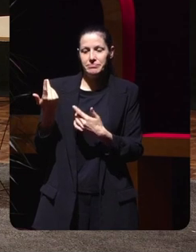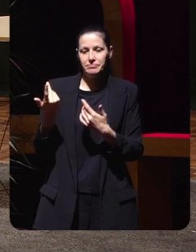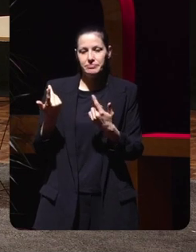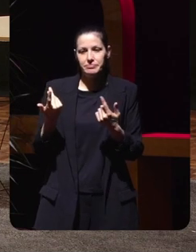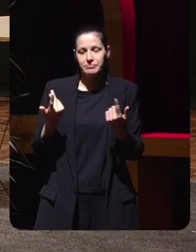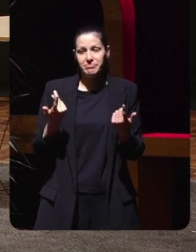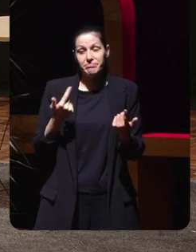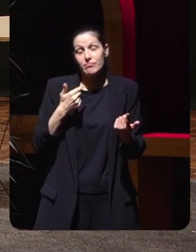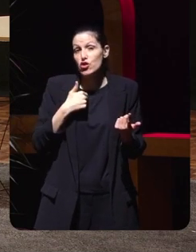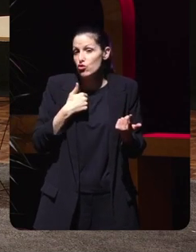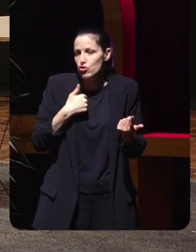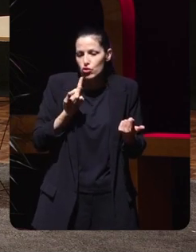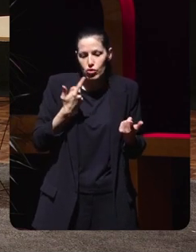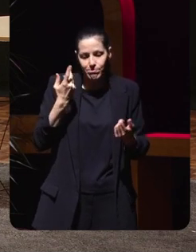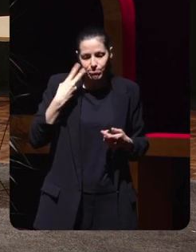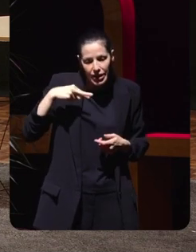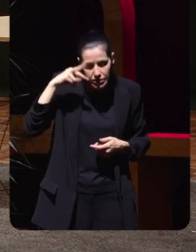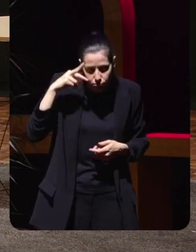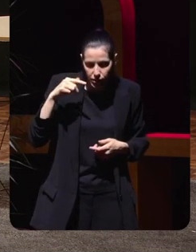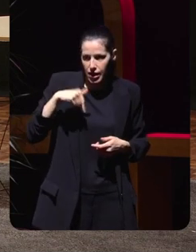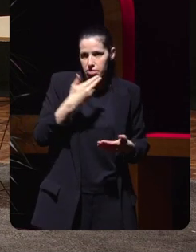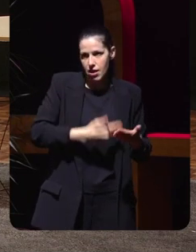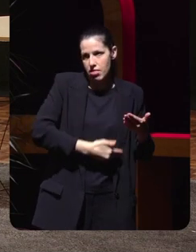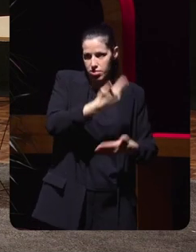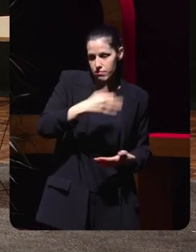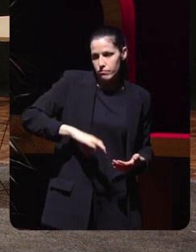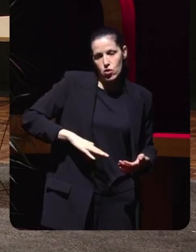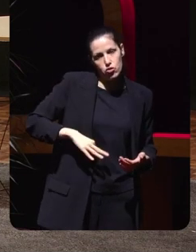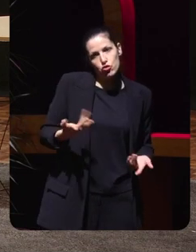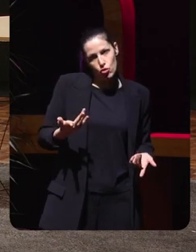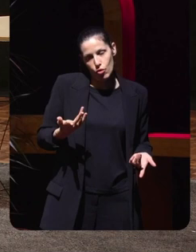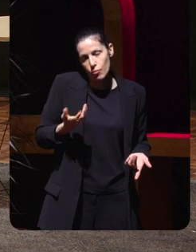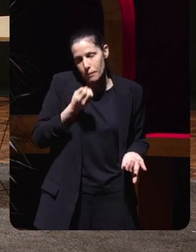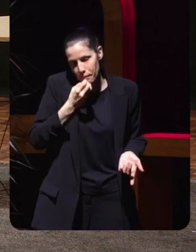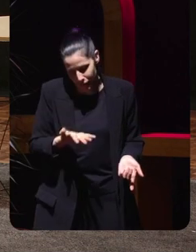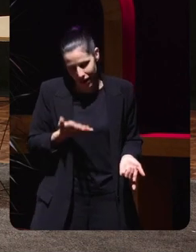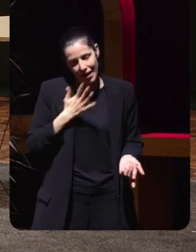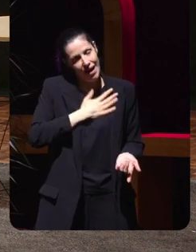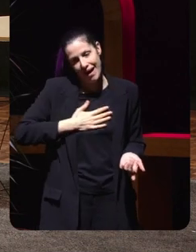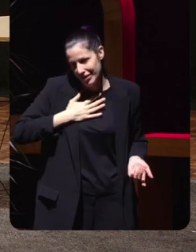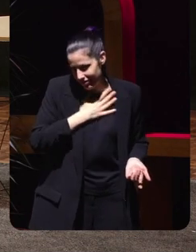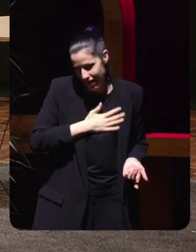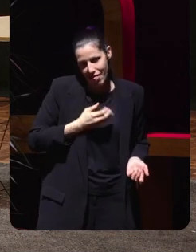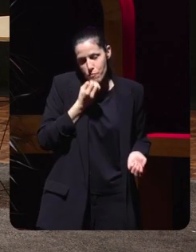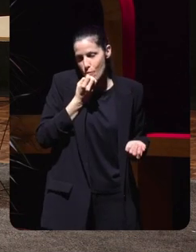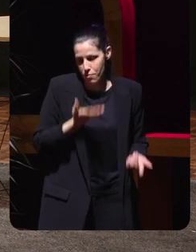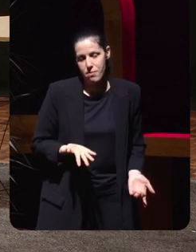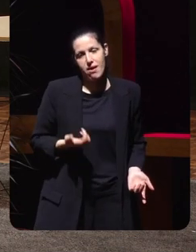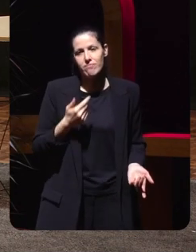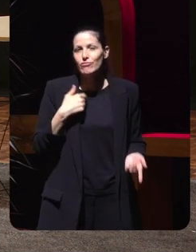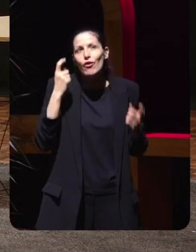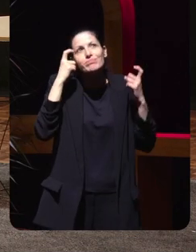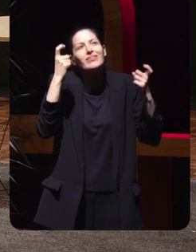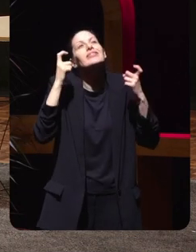no nos vaya a despensar que a mí mi experiencia como columnista en diario pontevedra está siendo muy boa esto encantada verdad de Procuro siempre